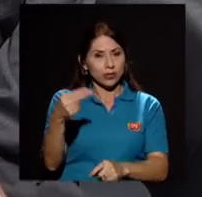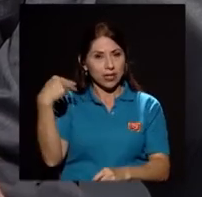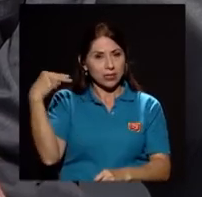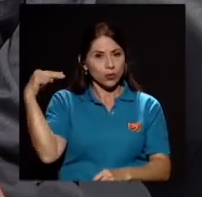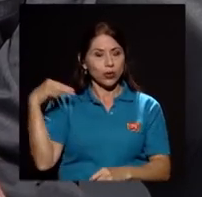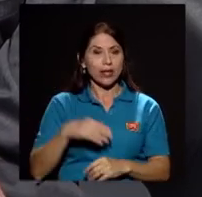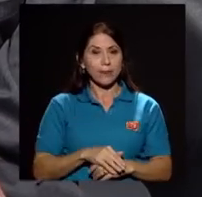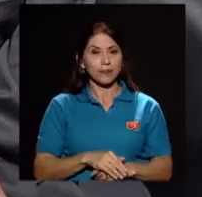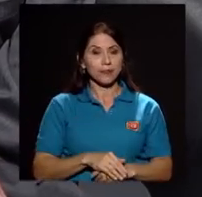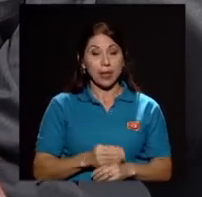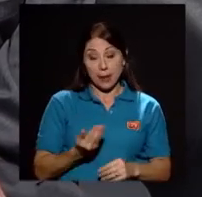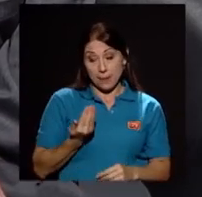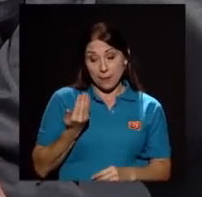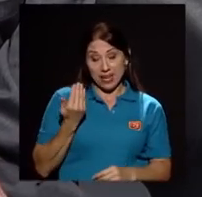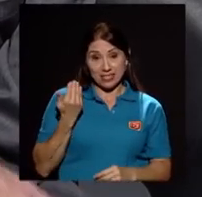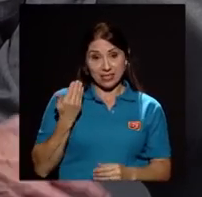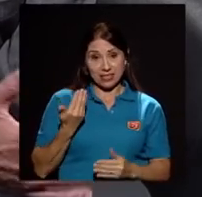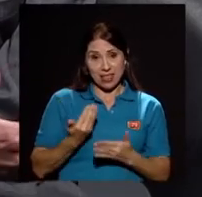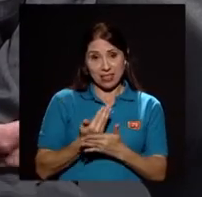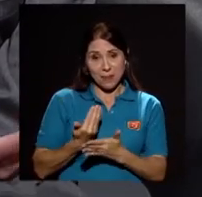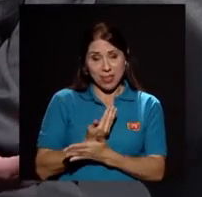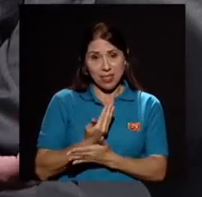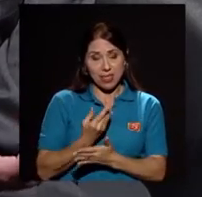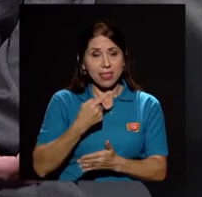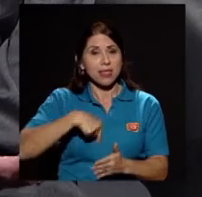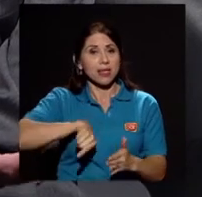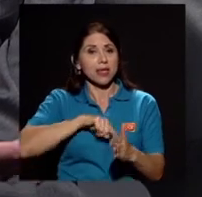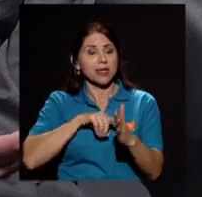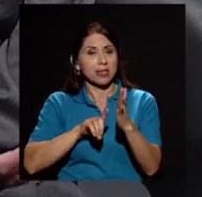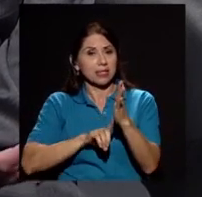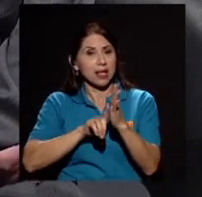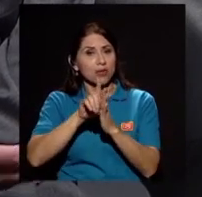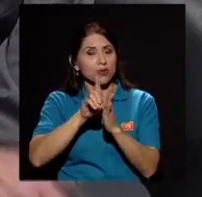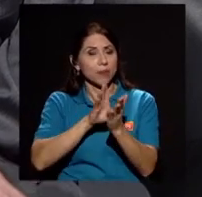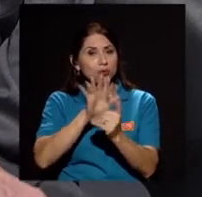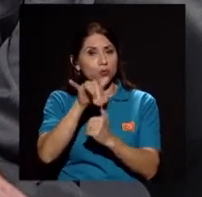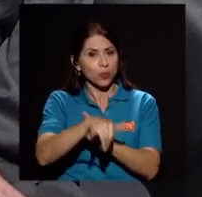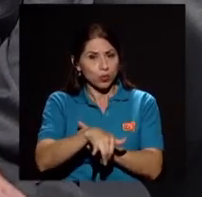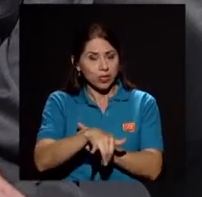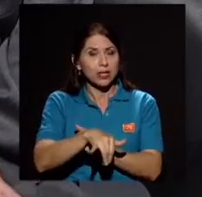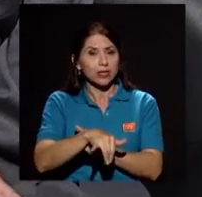recientemente desarrollamos un proyecto